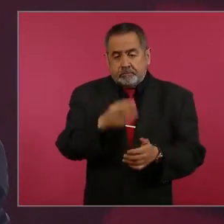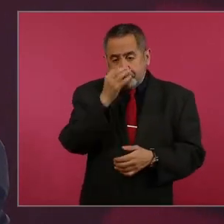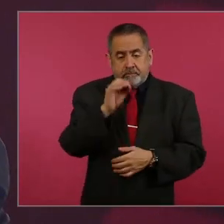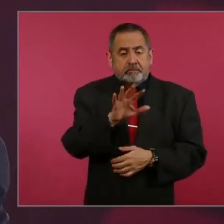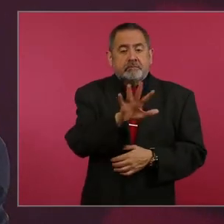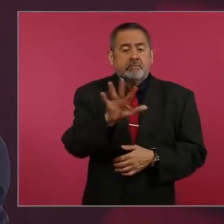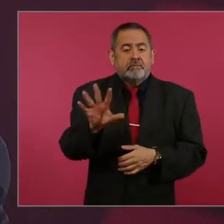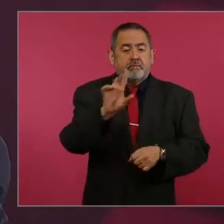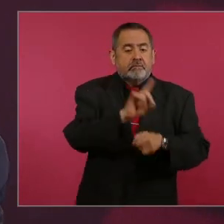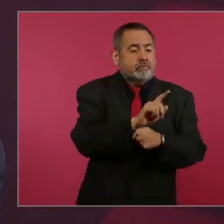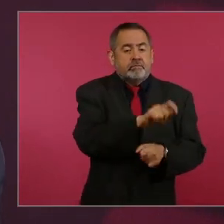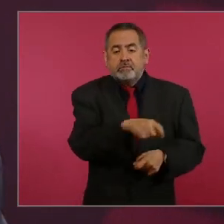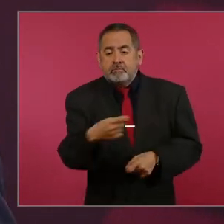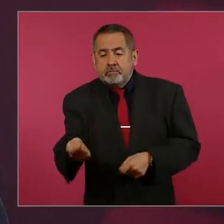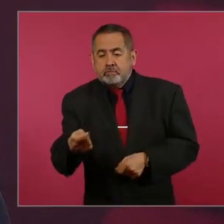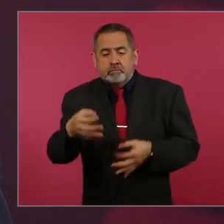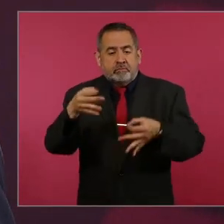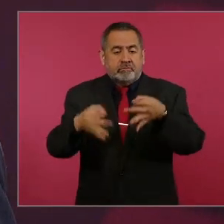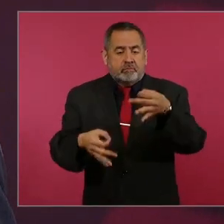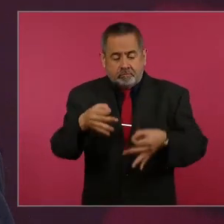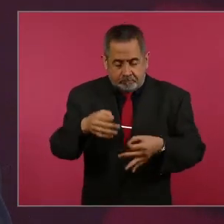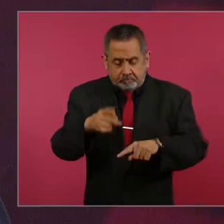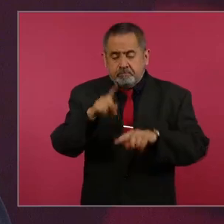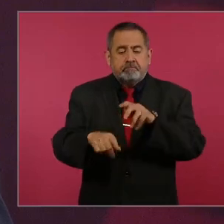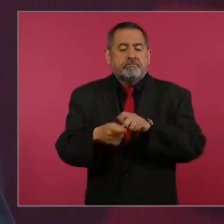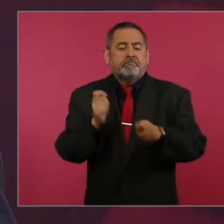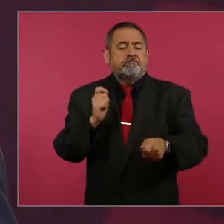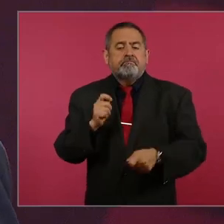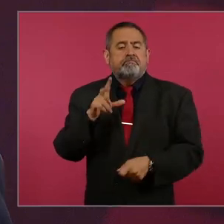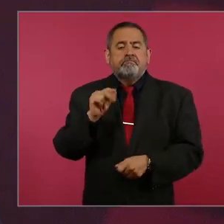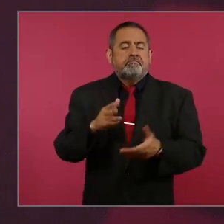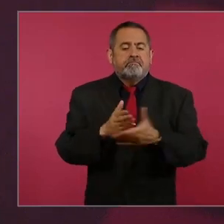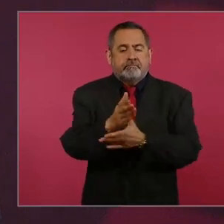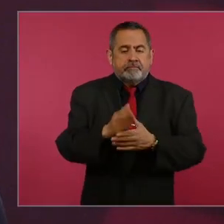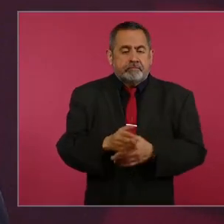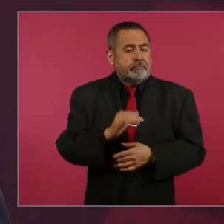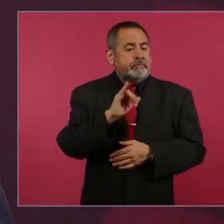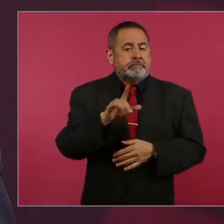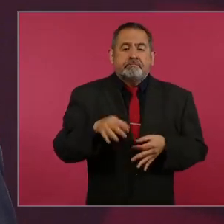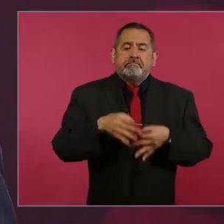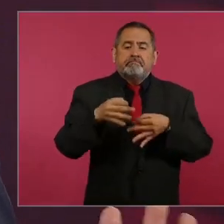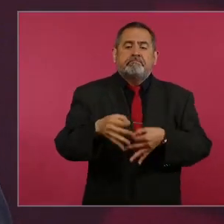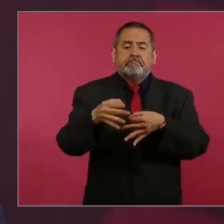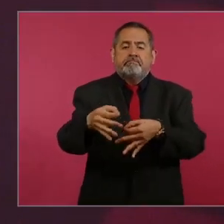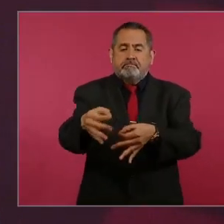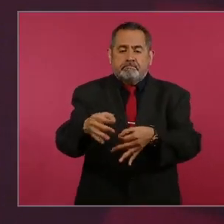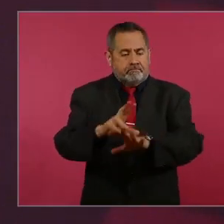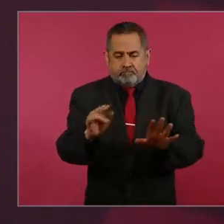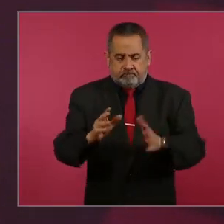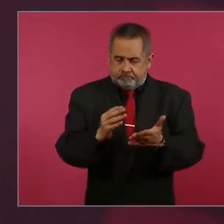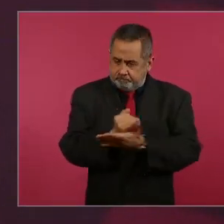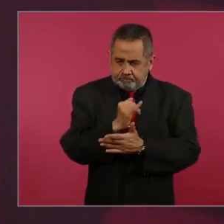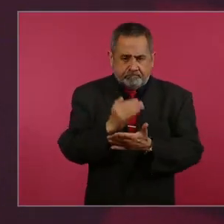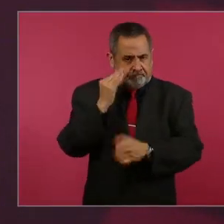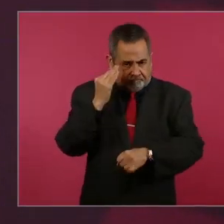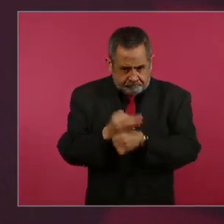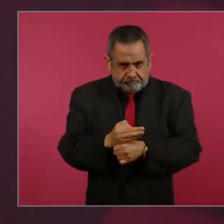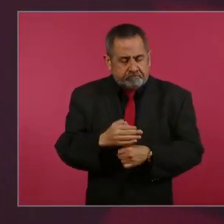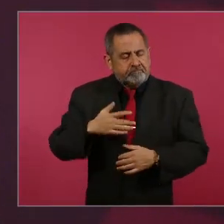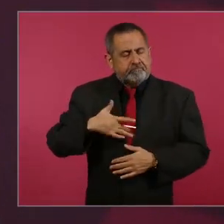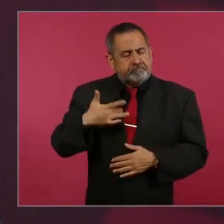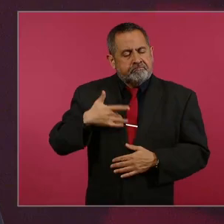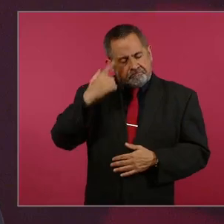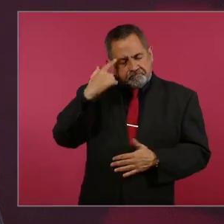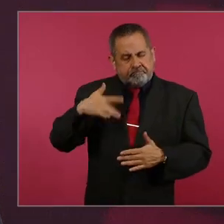días y desecharon el proyecto que él iba a postergar más la resolución. Entonces, confiamos en que sea así y que